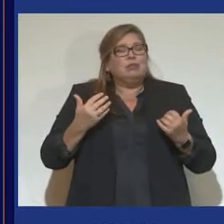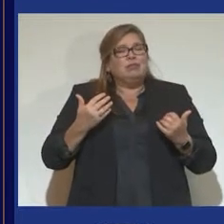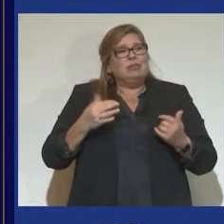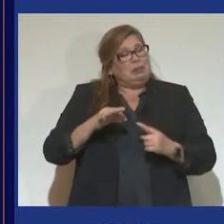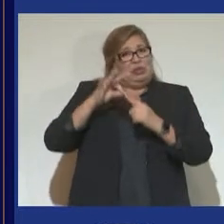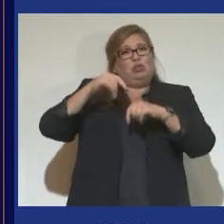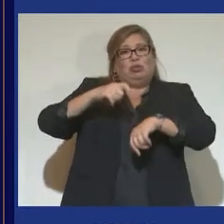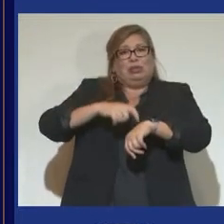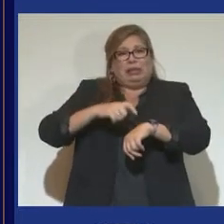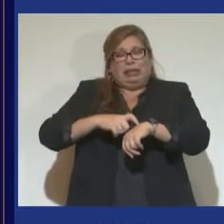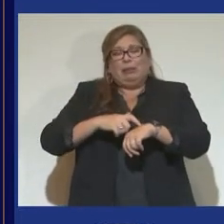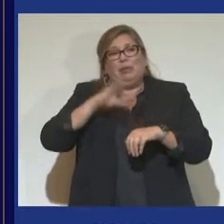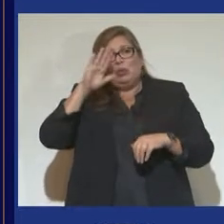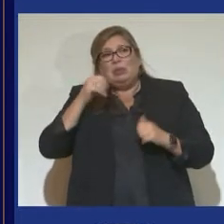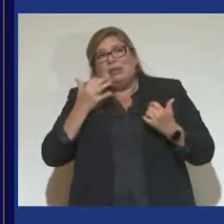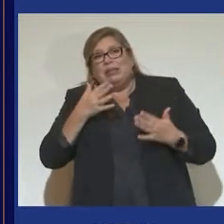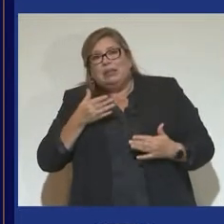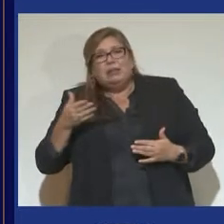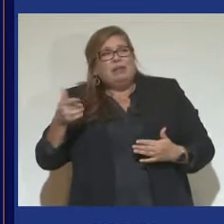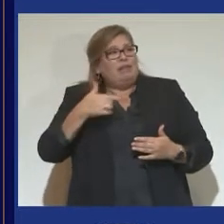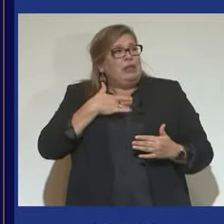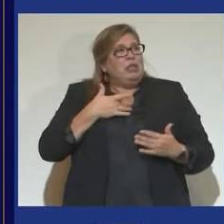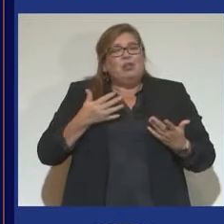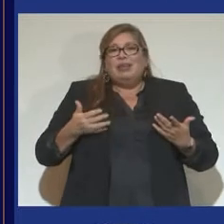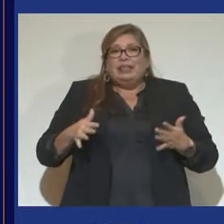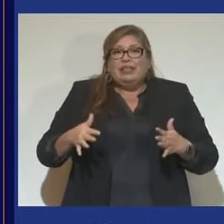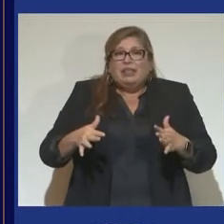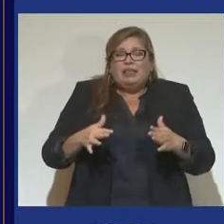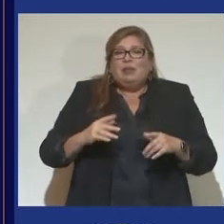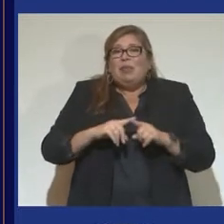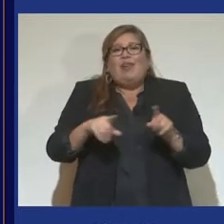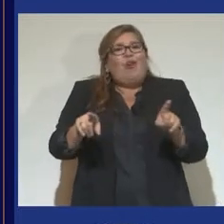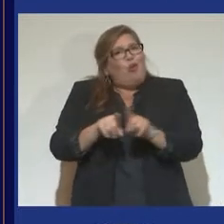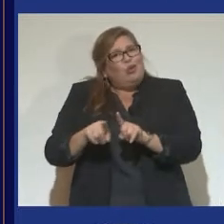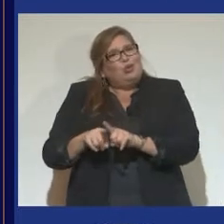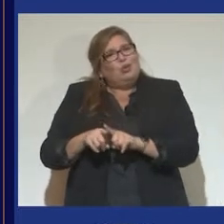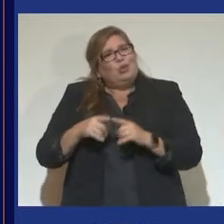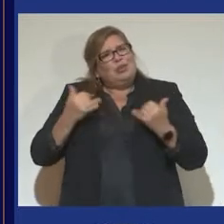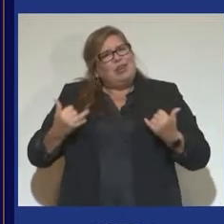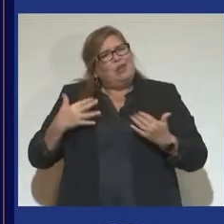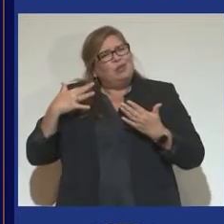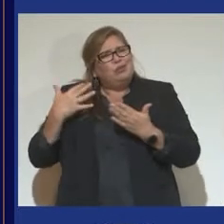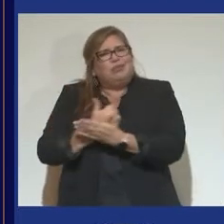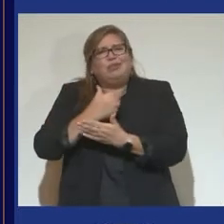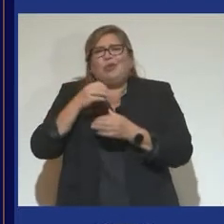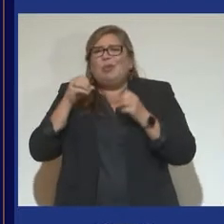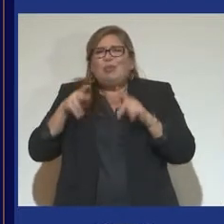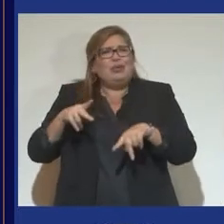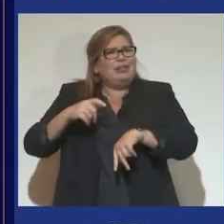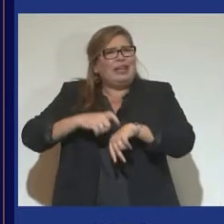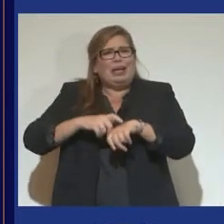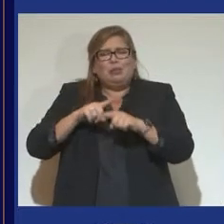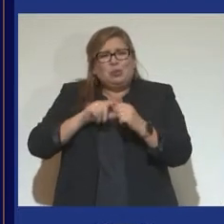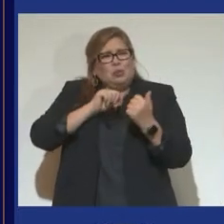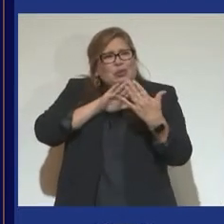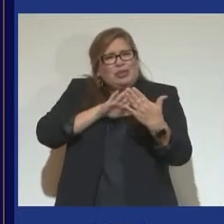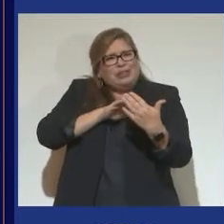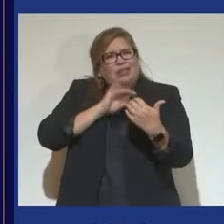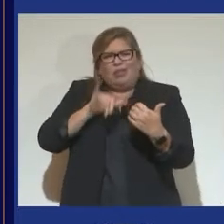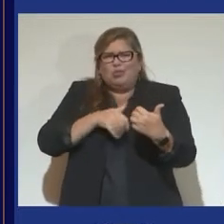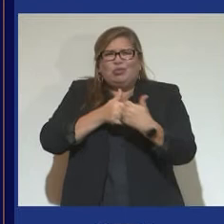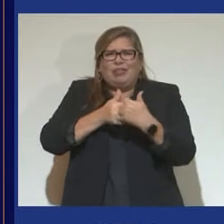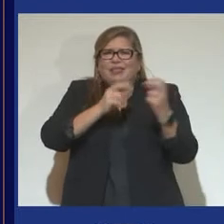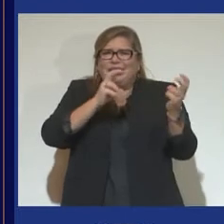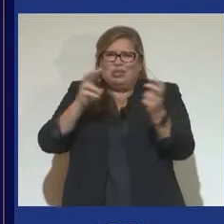increíble en cuanto a la ansiedad pero un momento increíble de oportunidad y tratar de